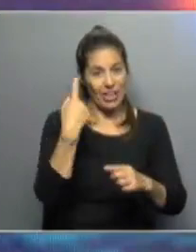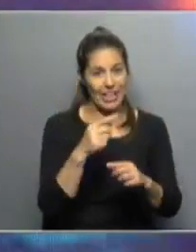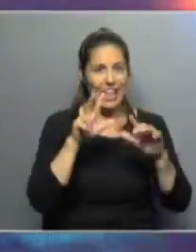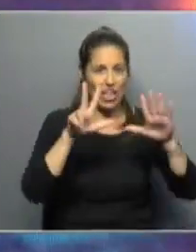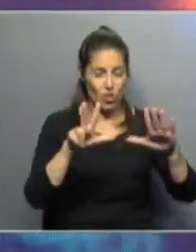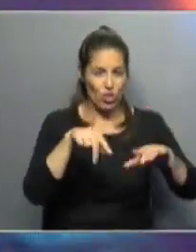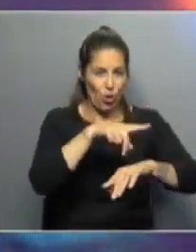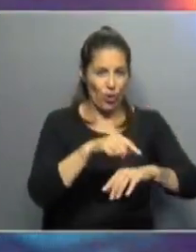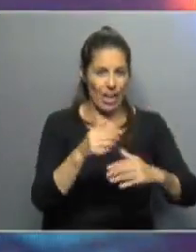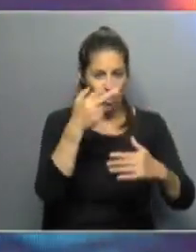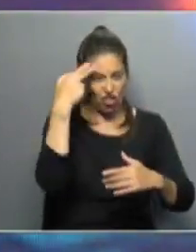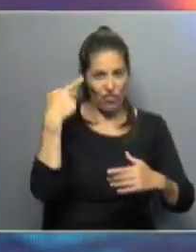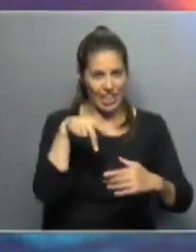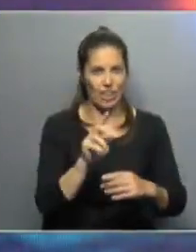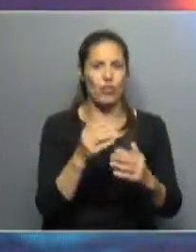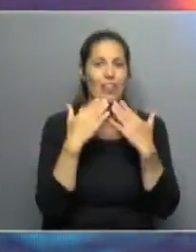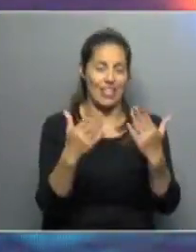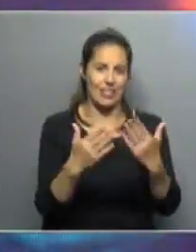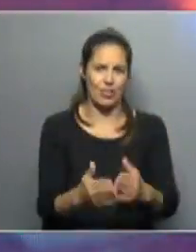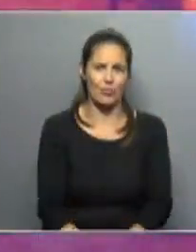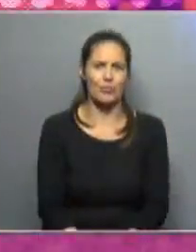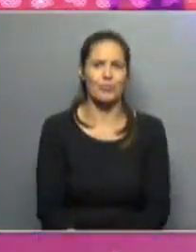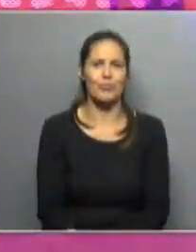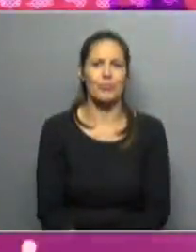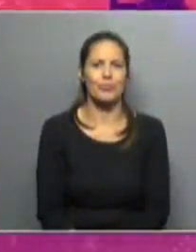horario de verano, si así lo disponen. Gracias.